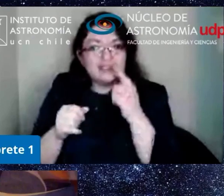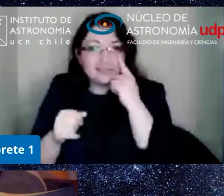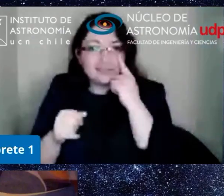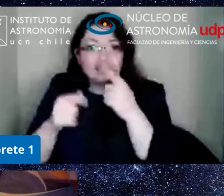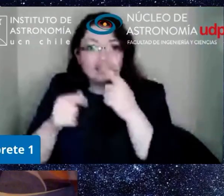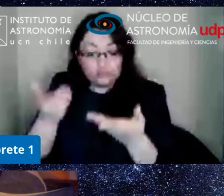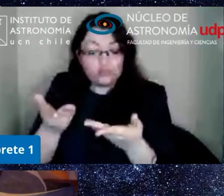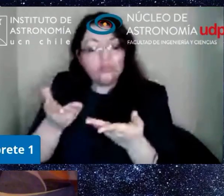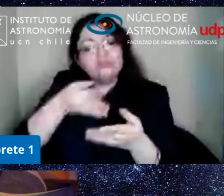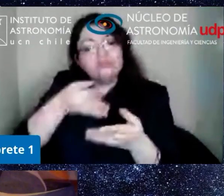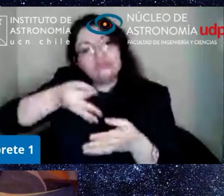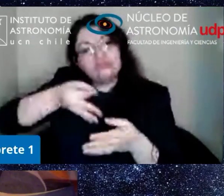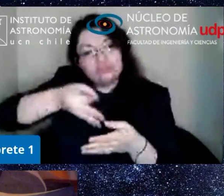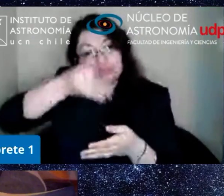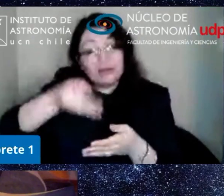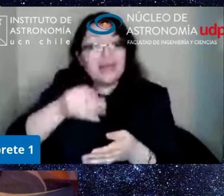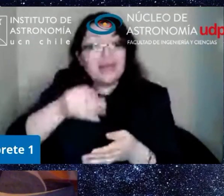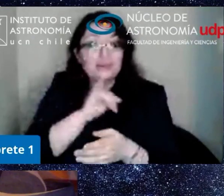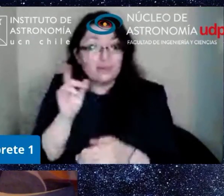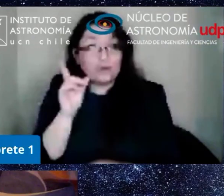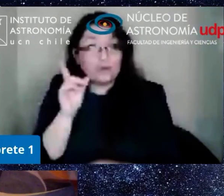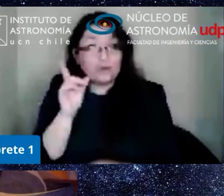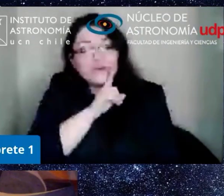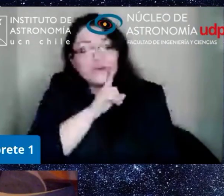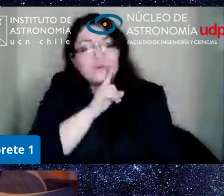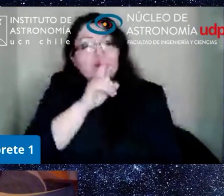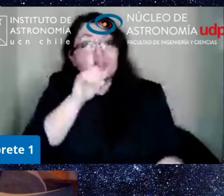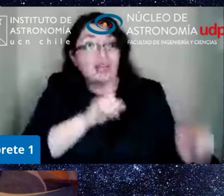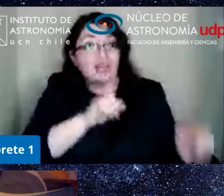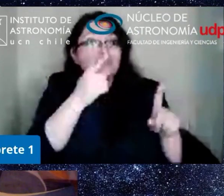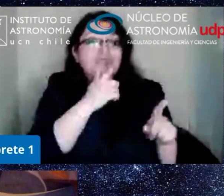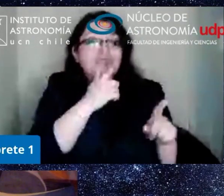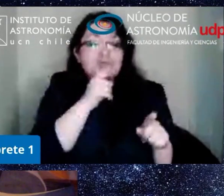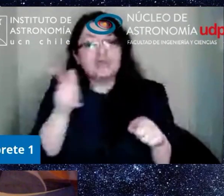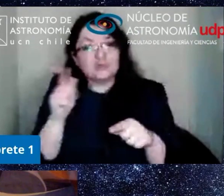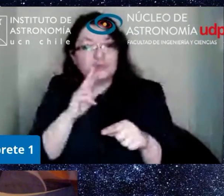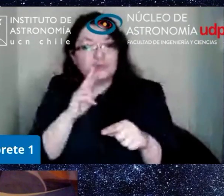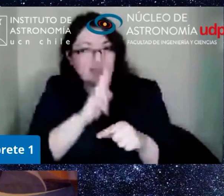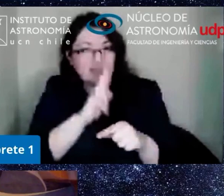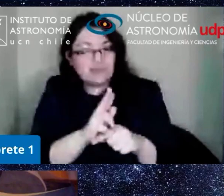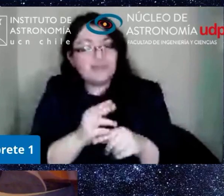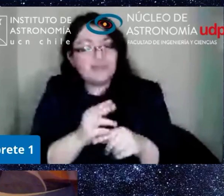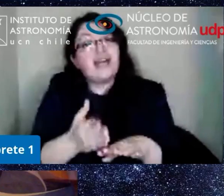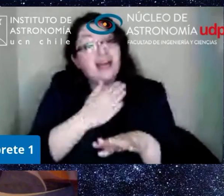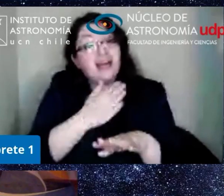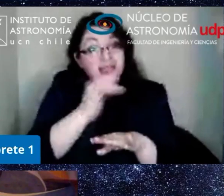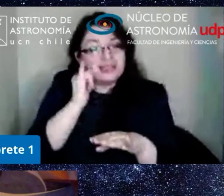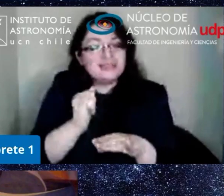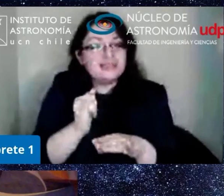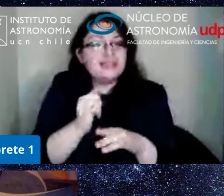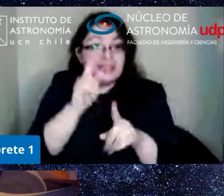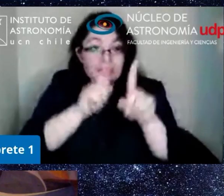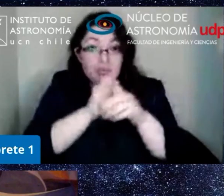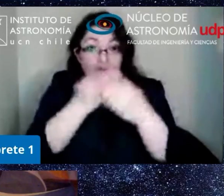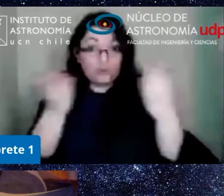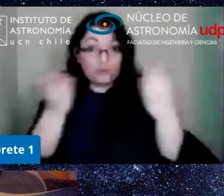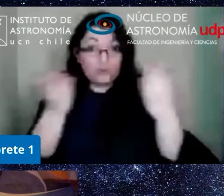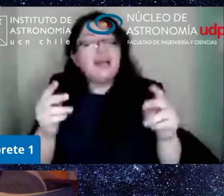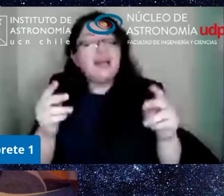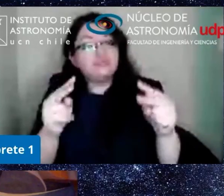gracias. de esta charla responderemos las preguntas. Antes de partir, les comento a quienes nos estén viendo que en el caso de que se